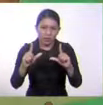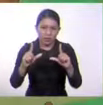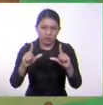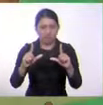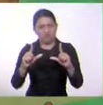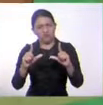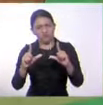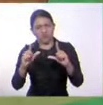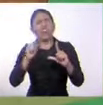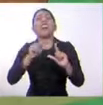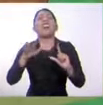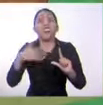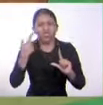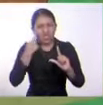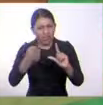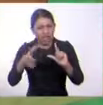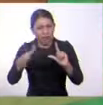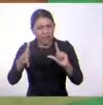¿Qué parece?